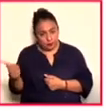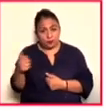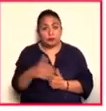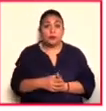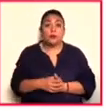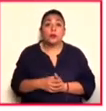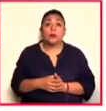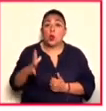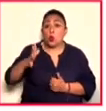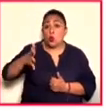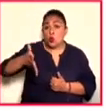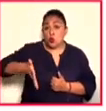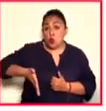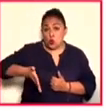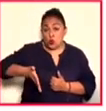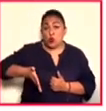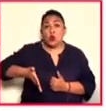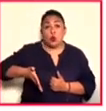el orgullo